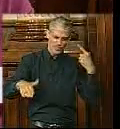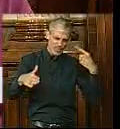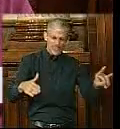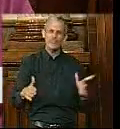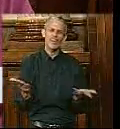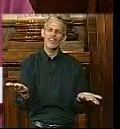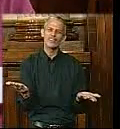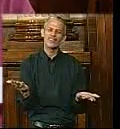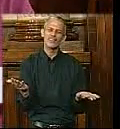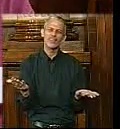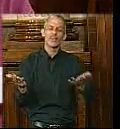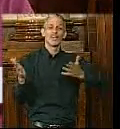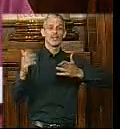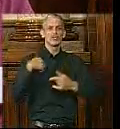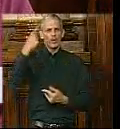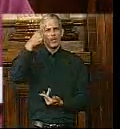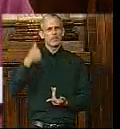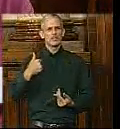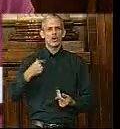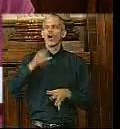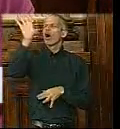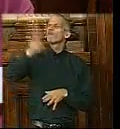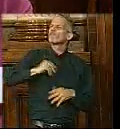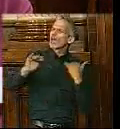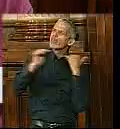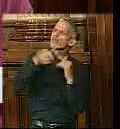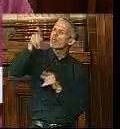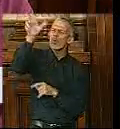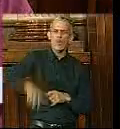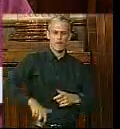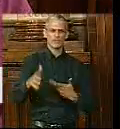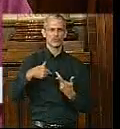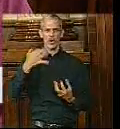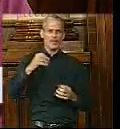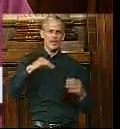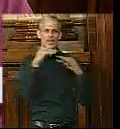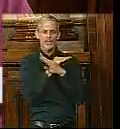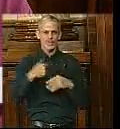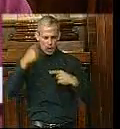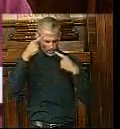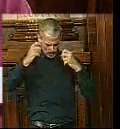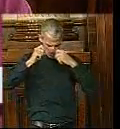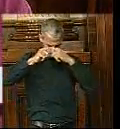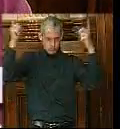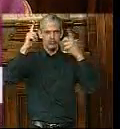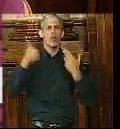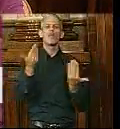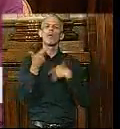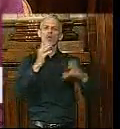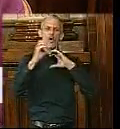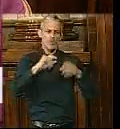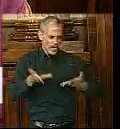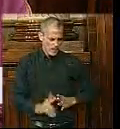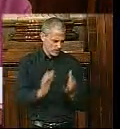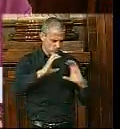mejor para uno mismo, vos tenés que tener con quién identificarte, tenés que tener desarrollada una lengua, tenés que haber podido comunicarte,